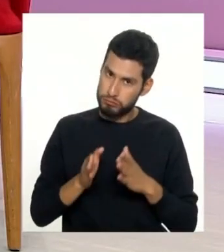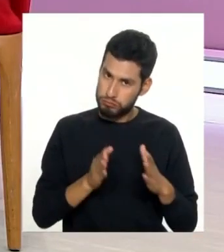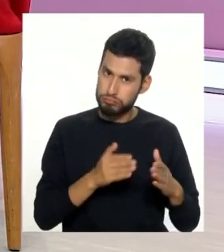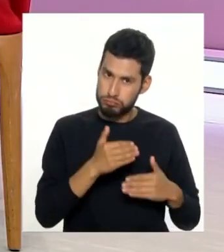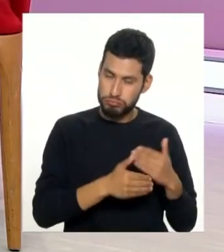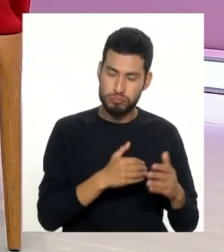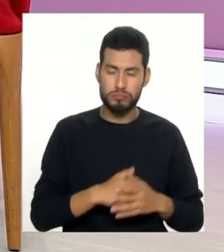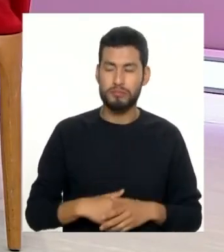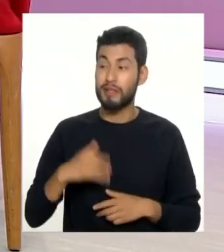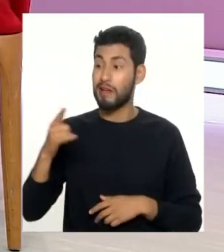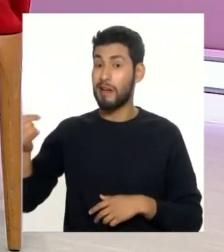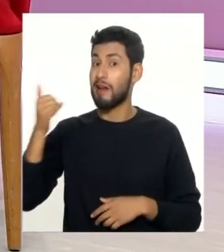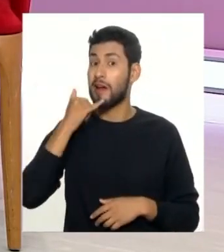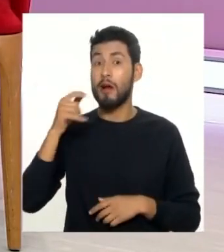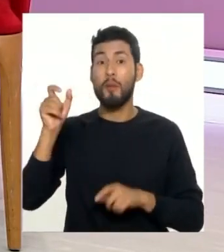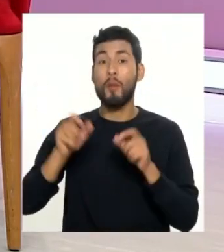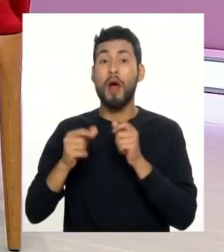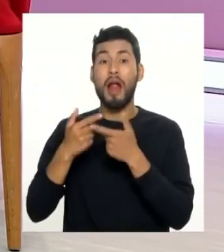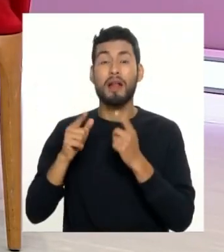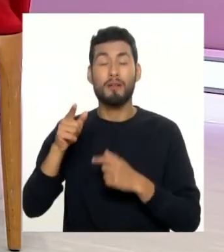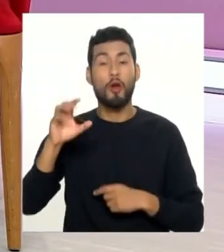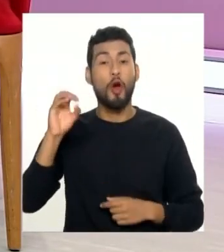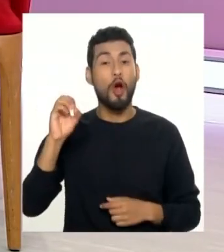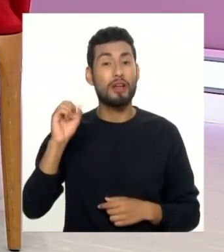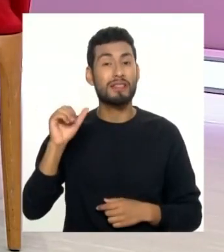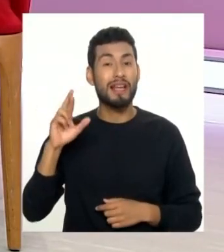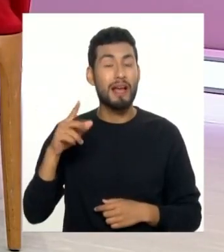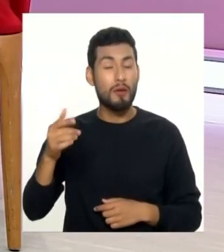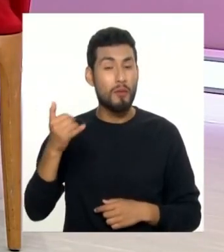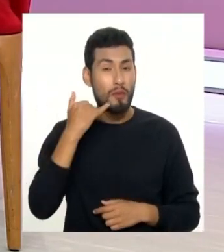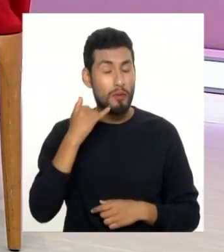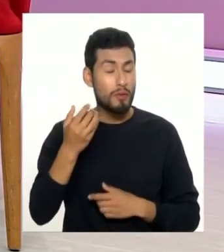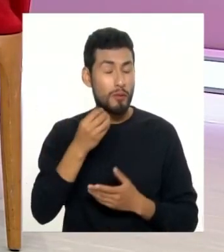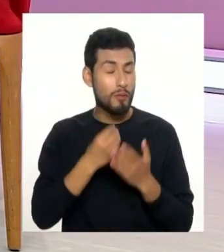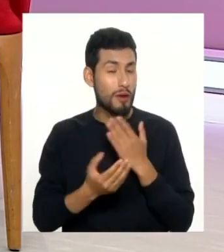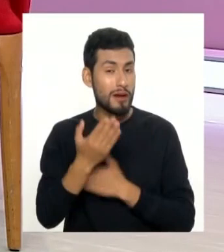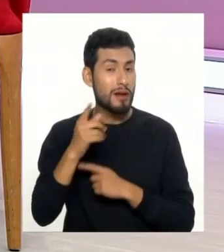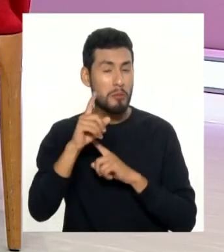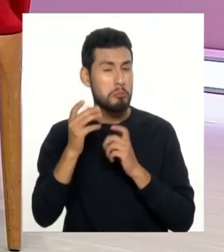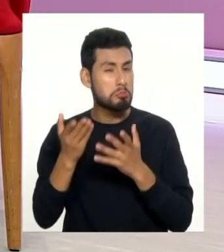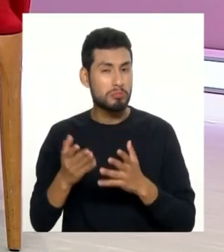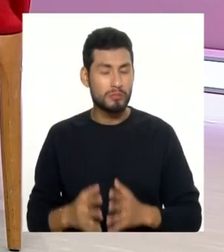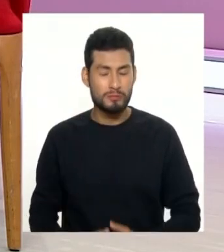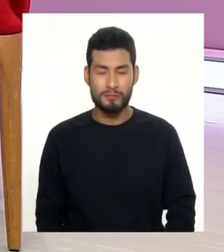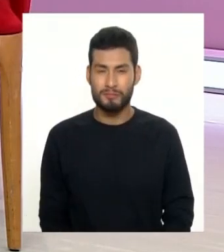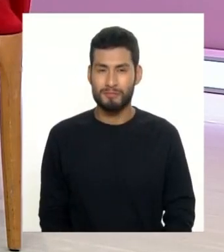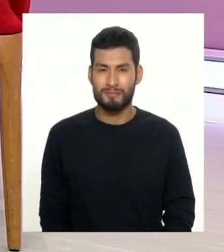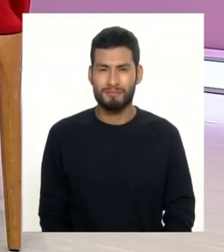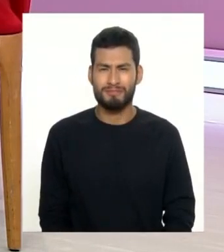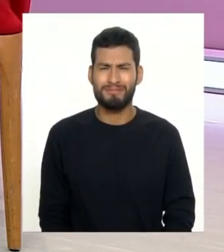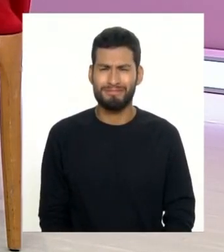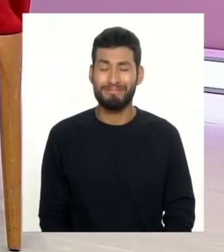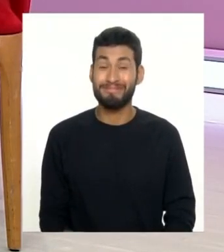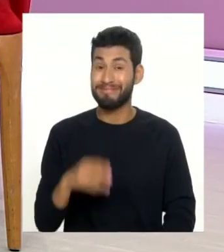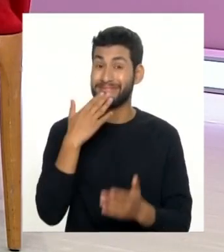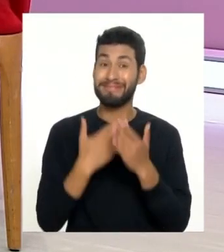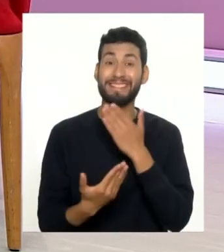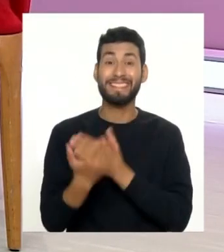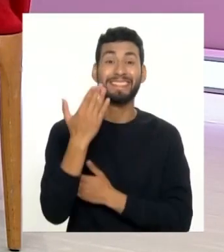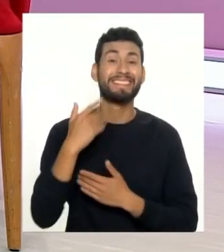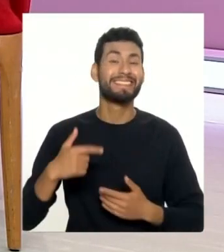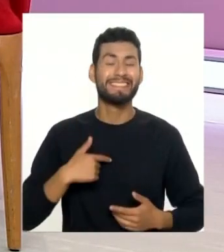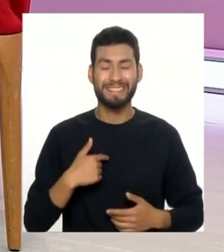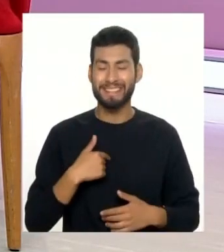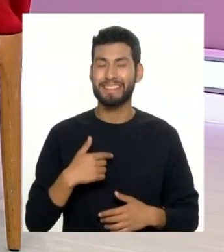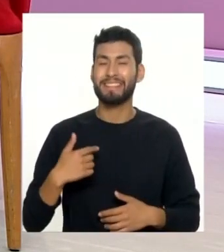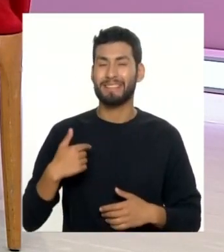Libre. Oscar, buenos días. ¿Cuál es tu consulta? Buenos días, doctora. Doctor, soy Oscar Chumioque